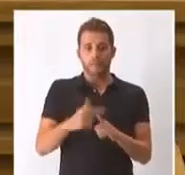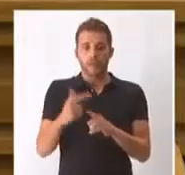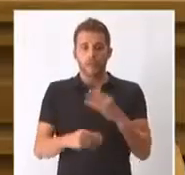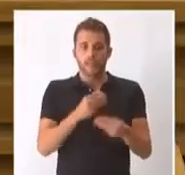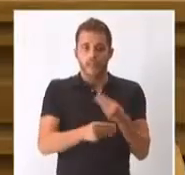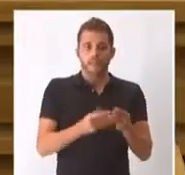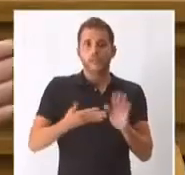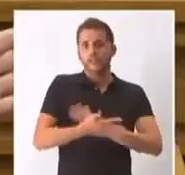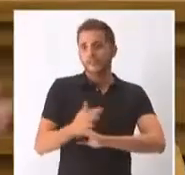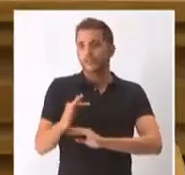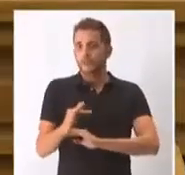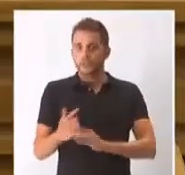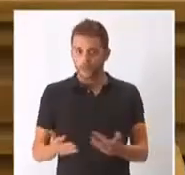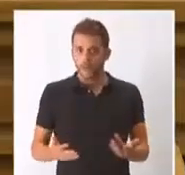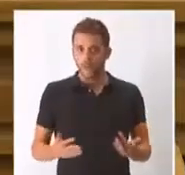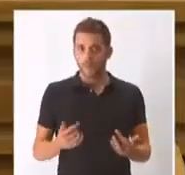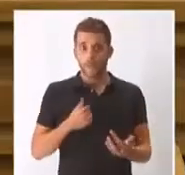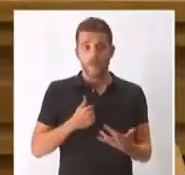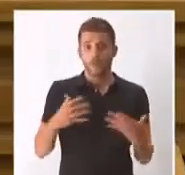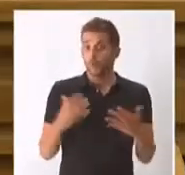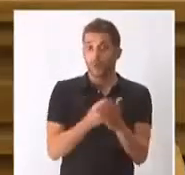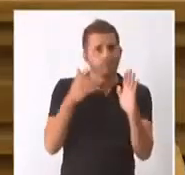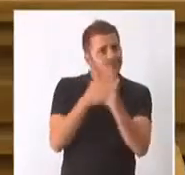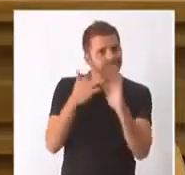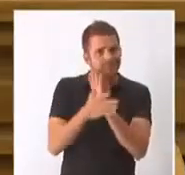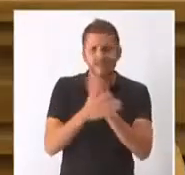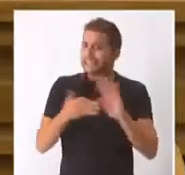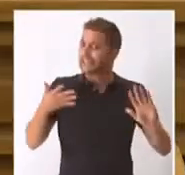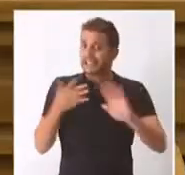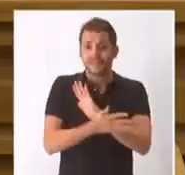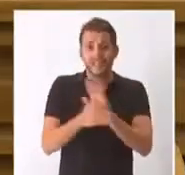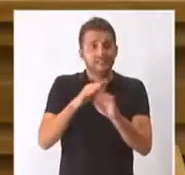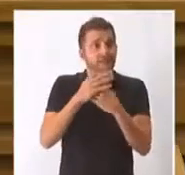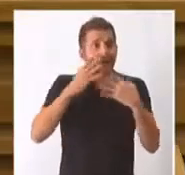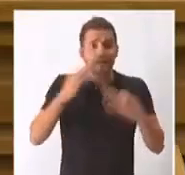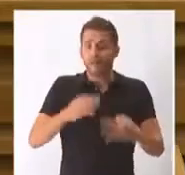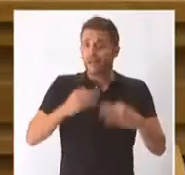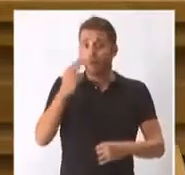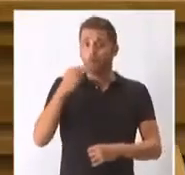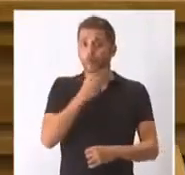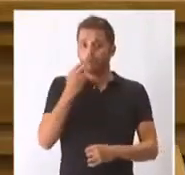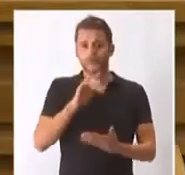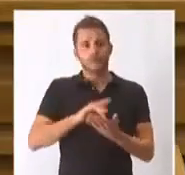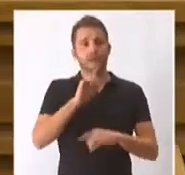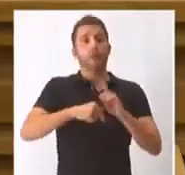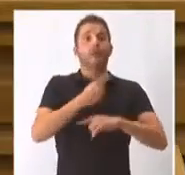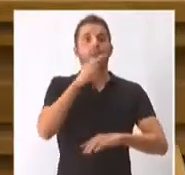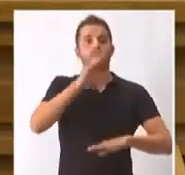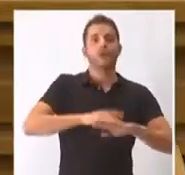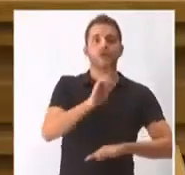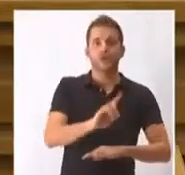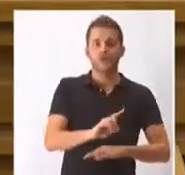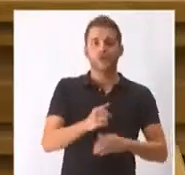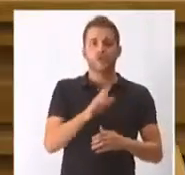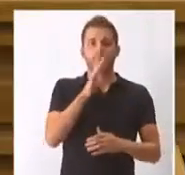razones todo lo que estoy diciendo en realidad son hechos son realidades compromisos que puedan decir no los cumplen bueno para se